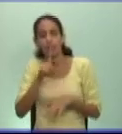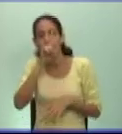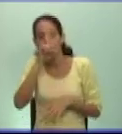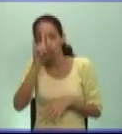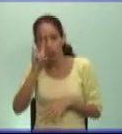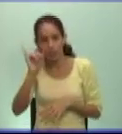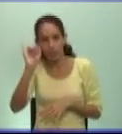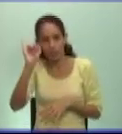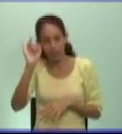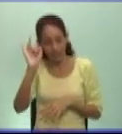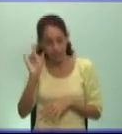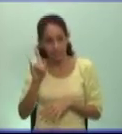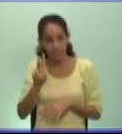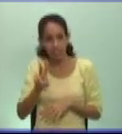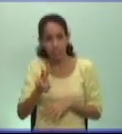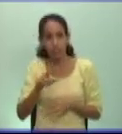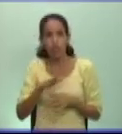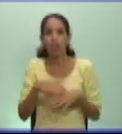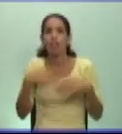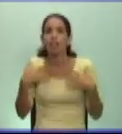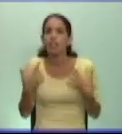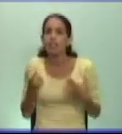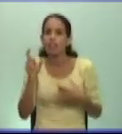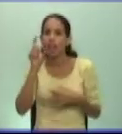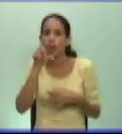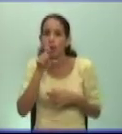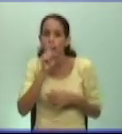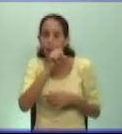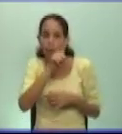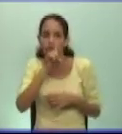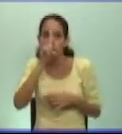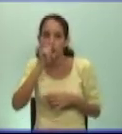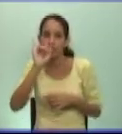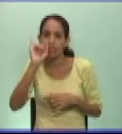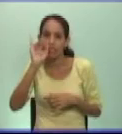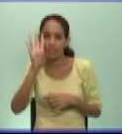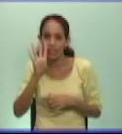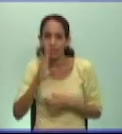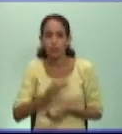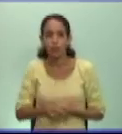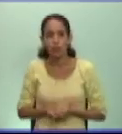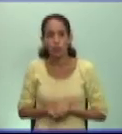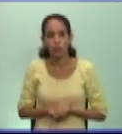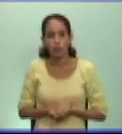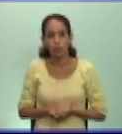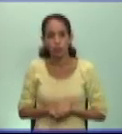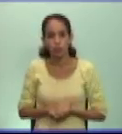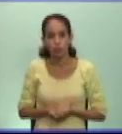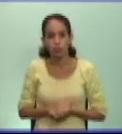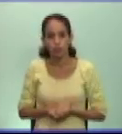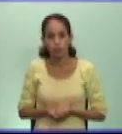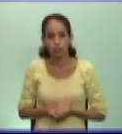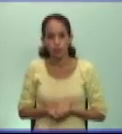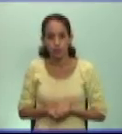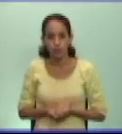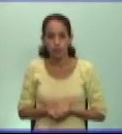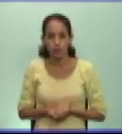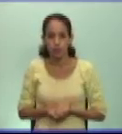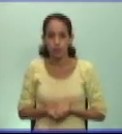cada una de estas conferencias, después en la historia de Cuba, usted tiene que darle una fuerza extraordinaria. La séptima, en el 60, a